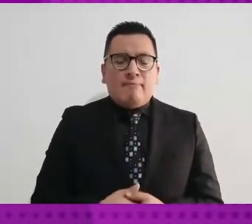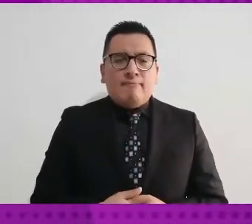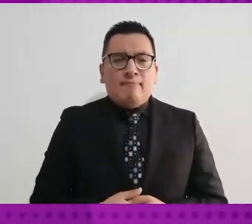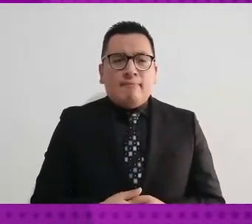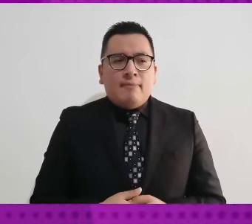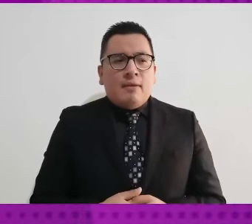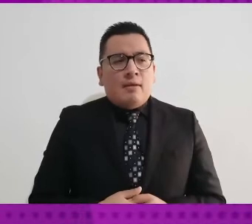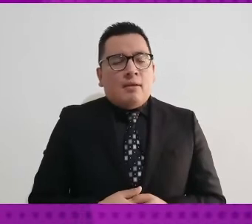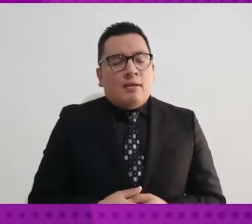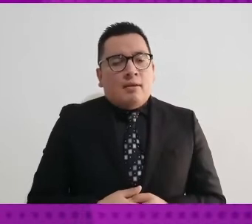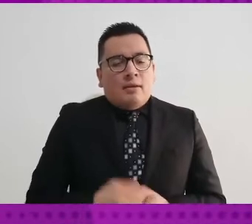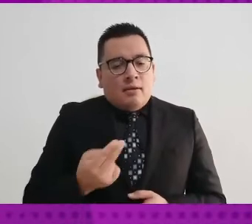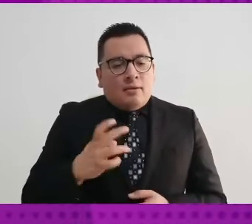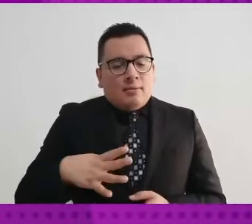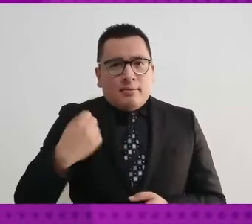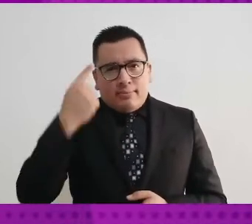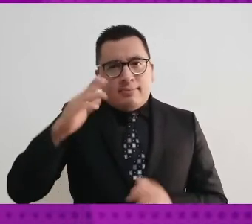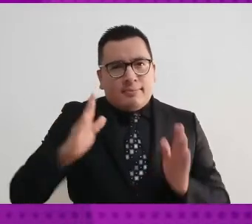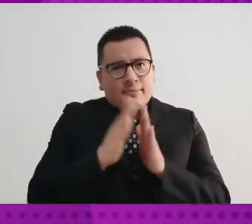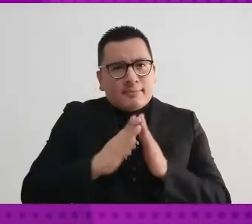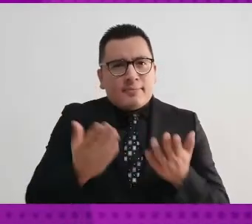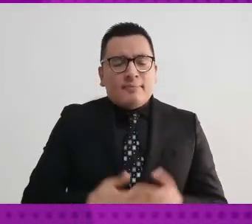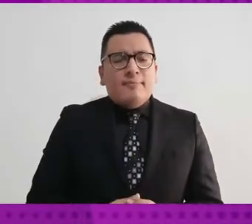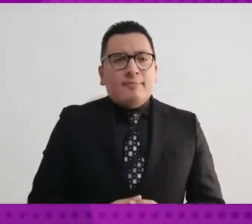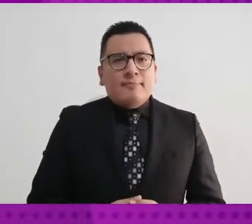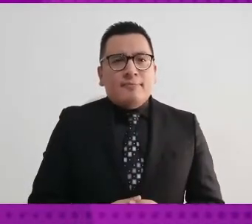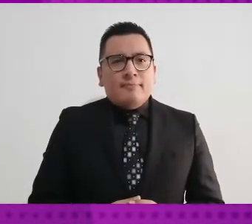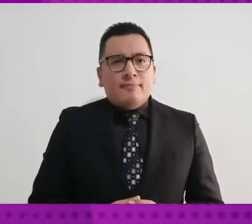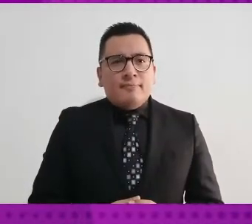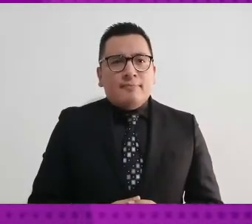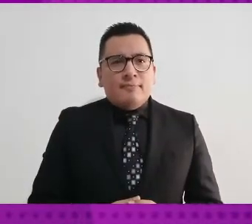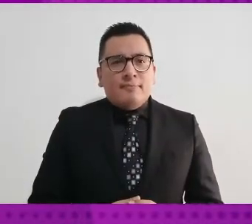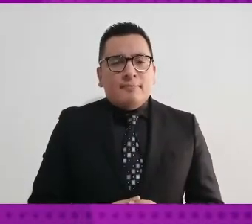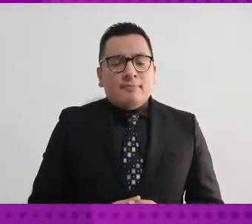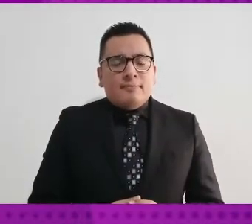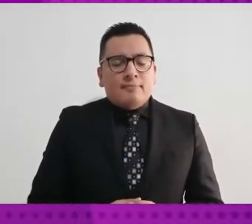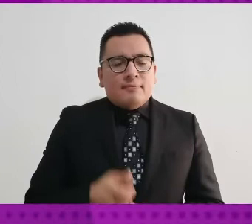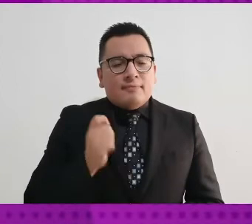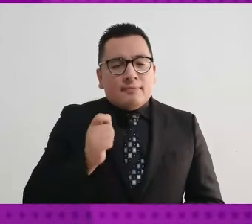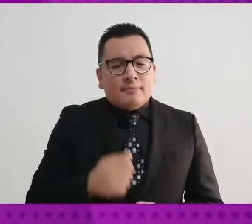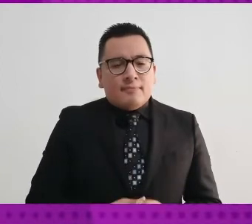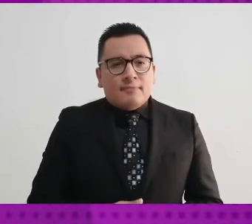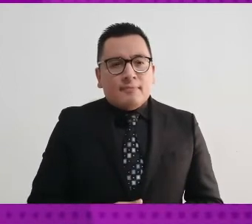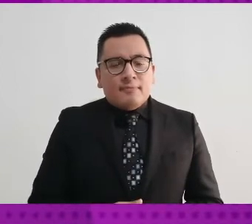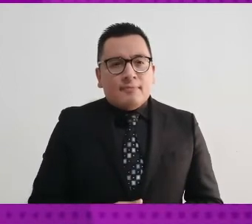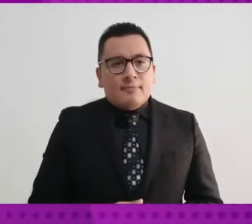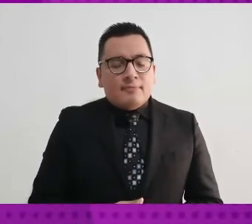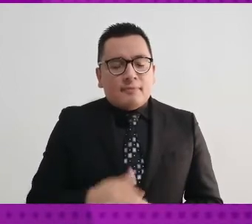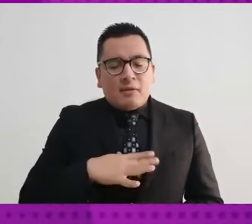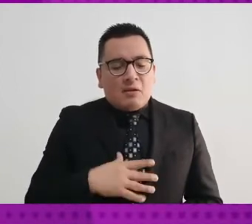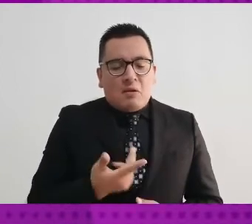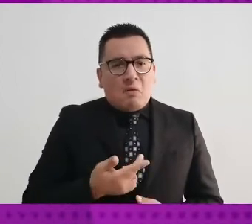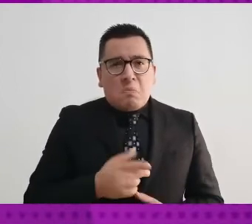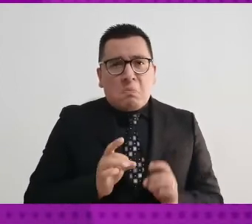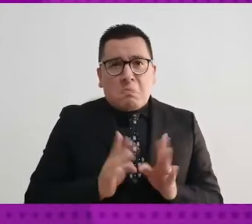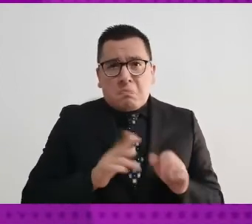preservar. Preservar este ánimo de participación, que dicho sea de paso, no es un momento como cualquiera,